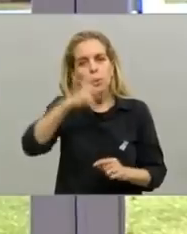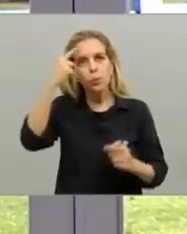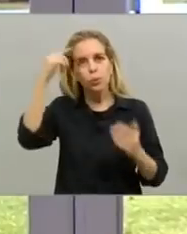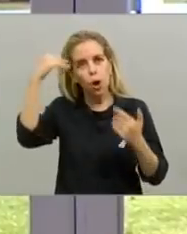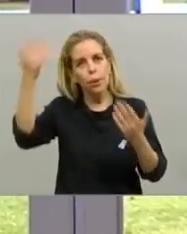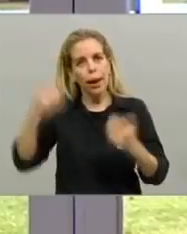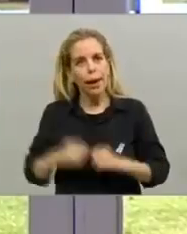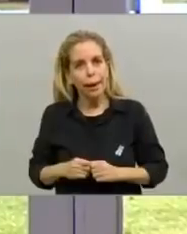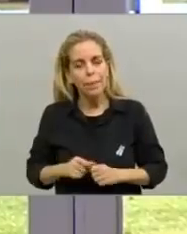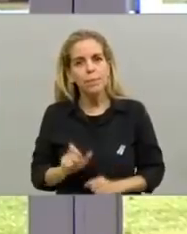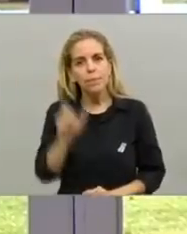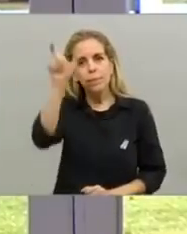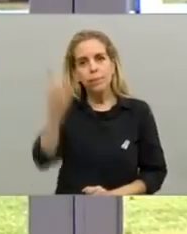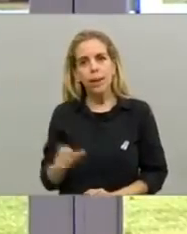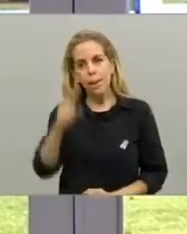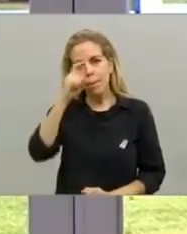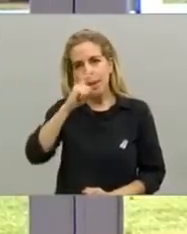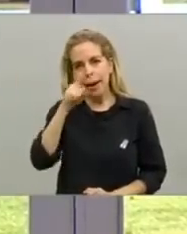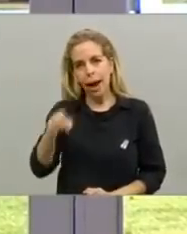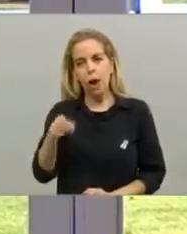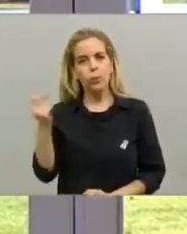Belgrano fue un hombre enorme porque